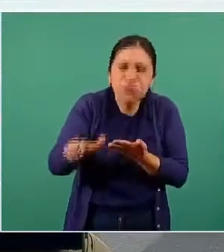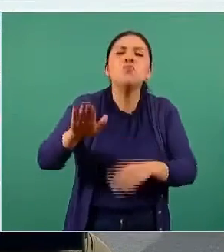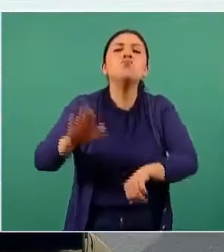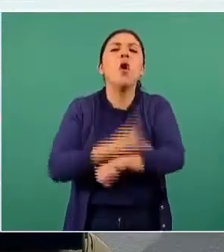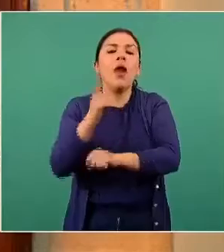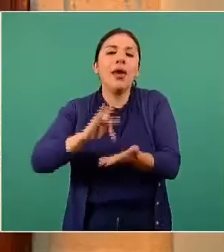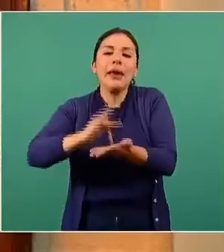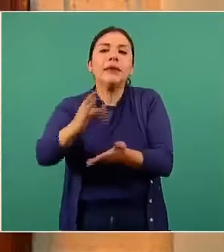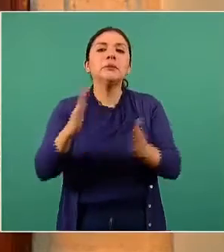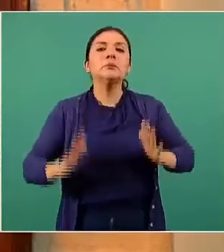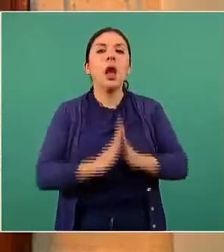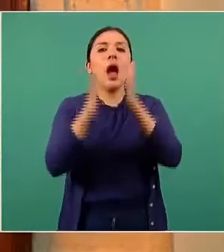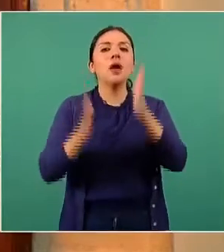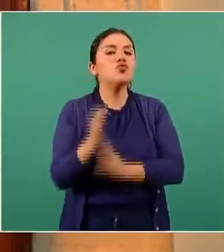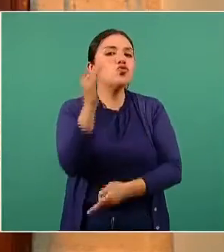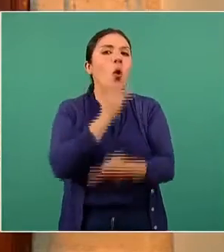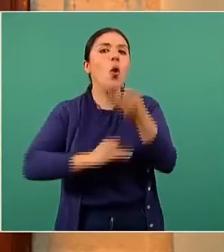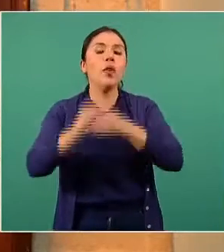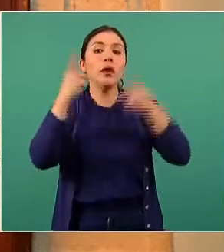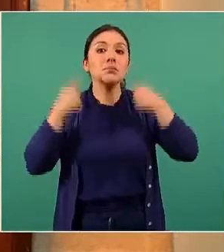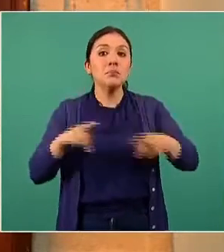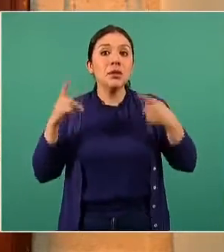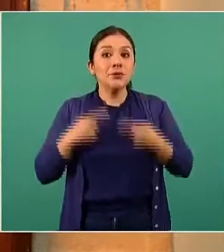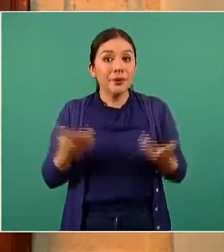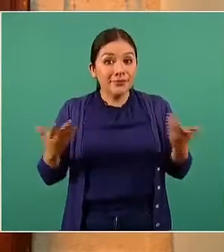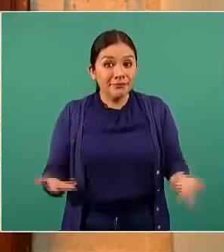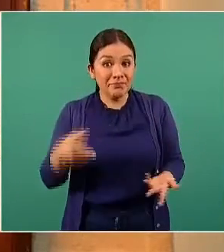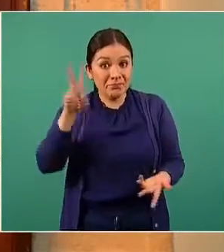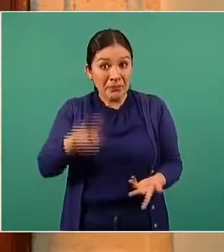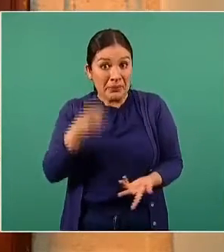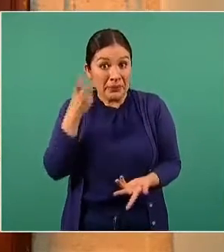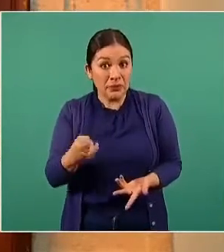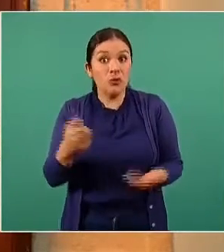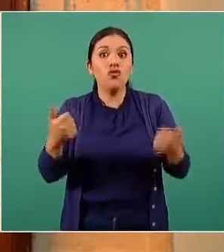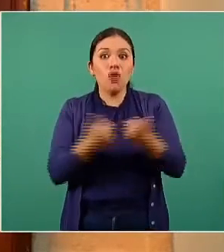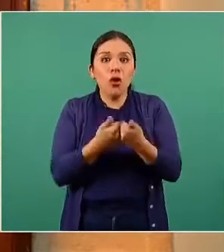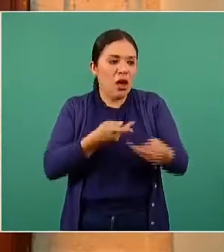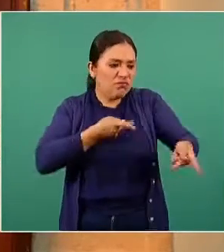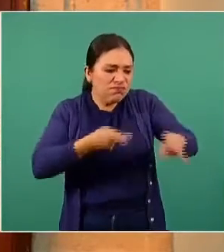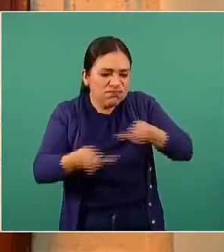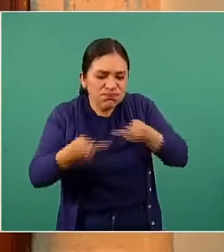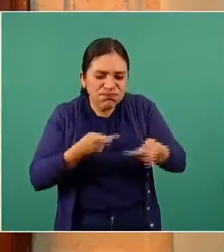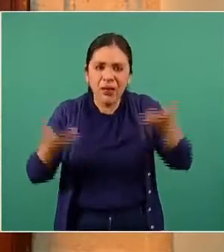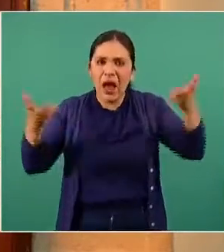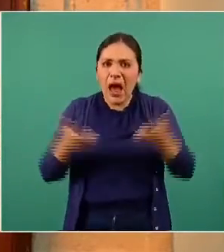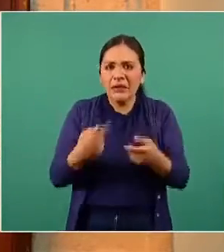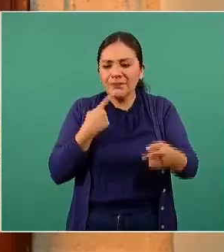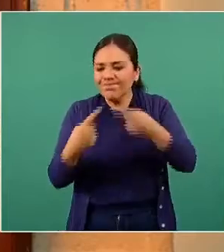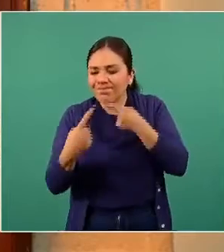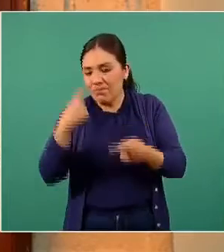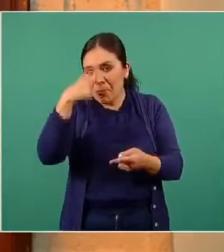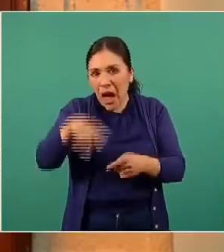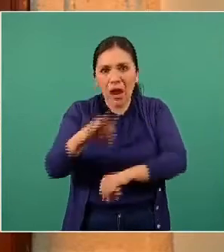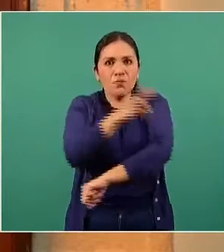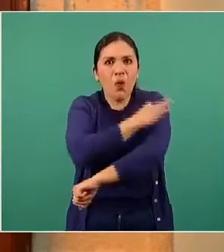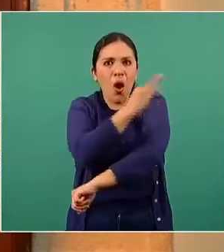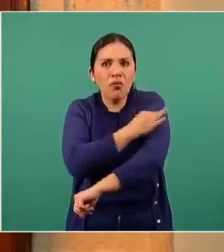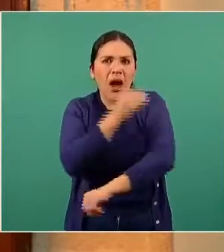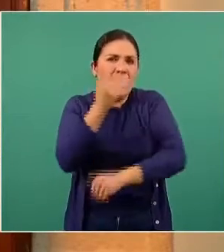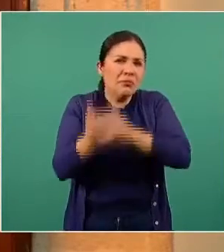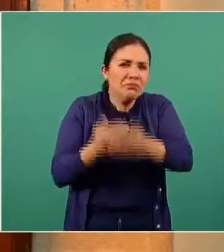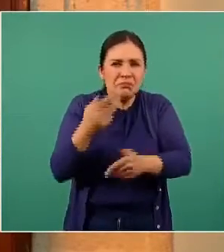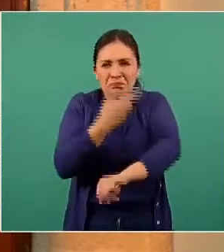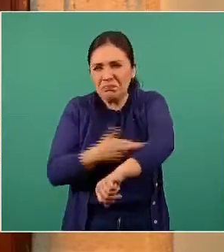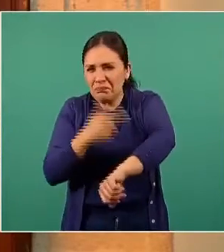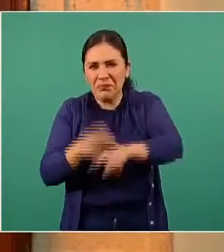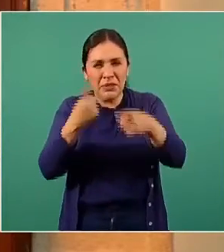de todos, ¿no? Porque finalmente hay actividad que depende de la logística de distribución y de aplicación, pero también